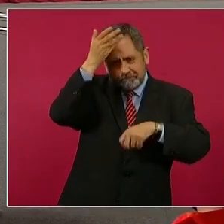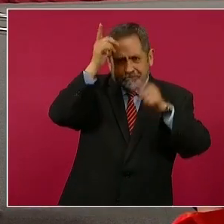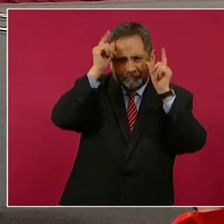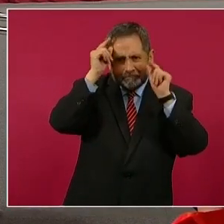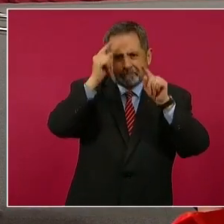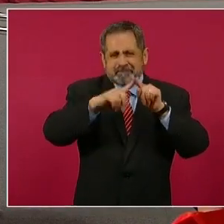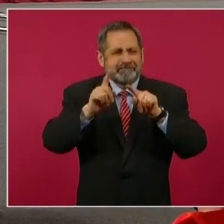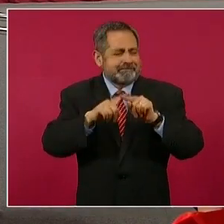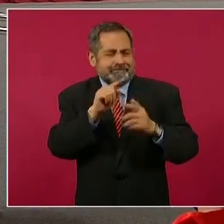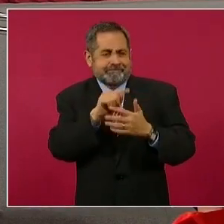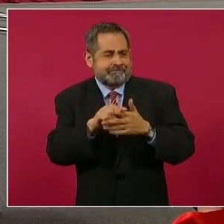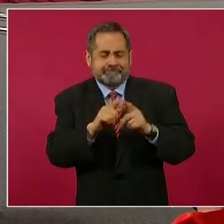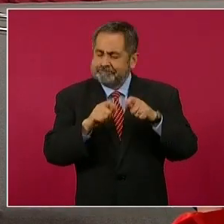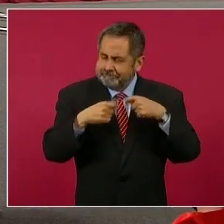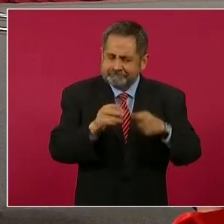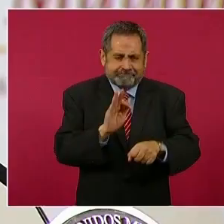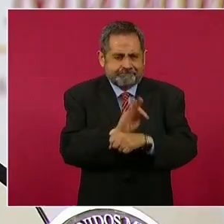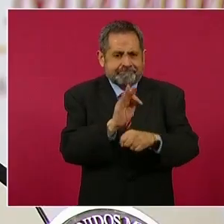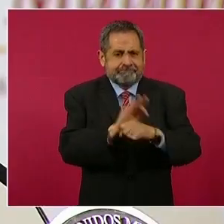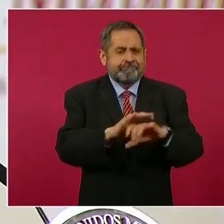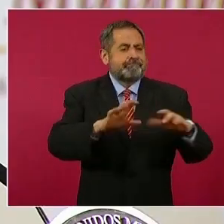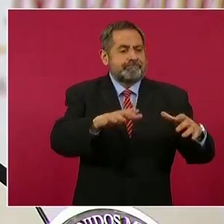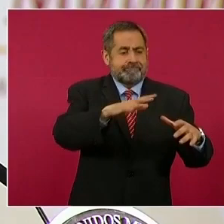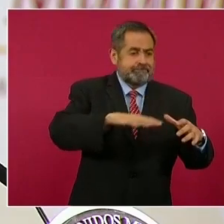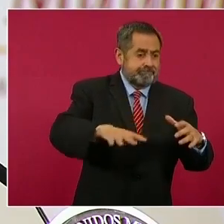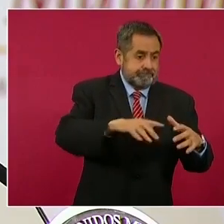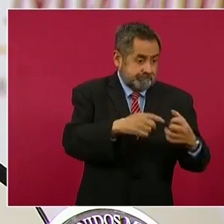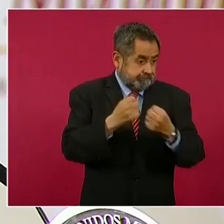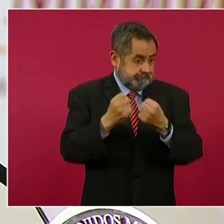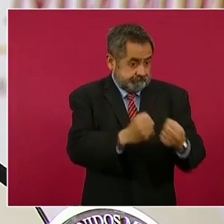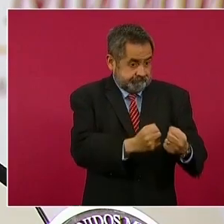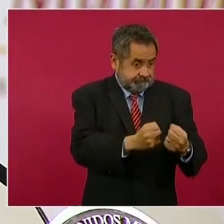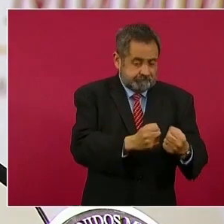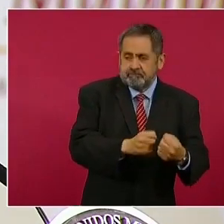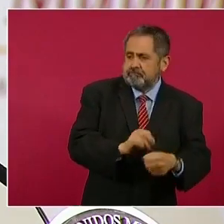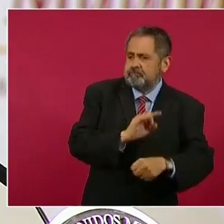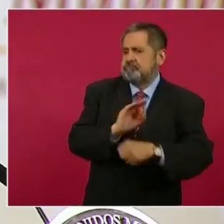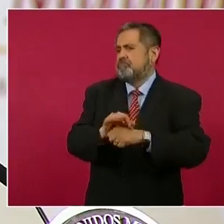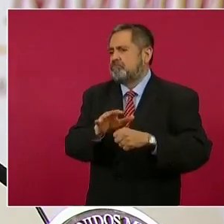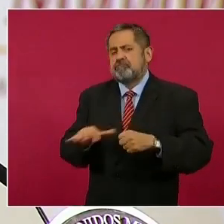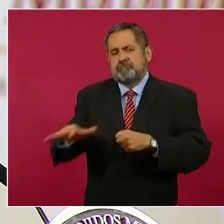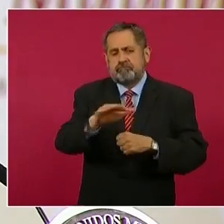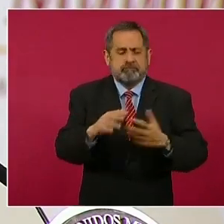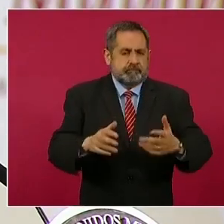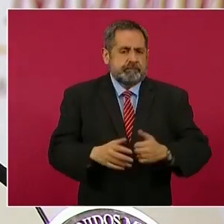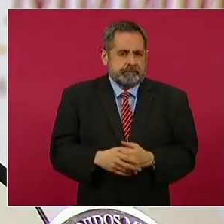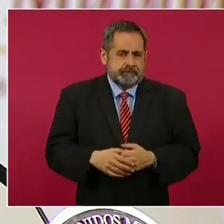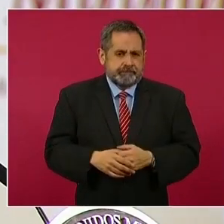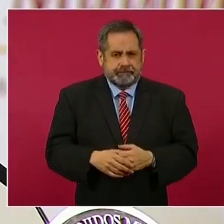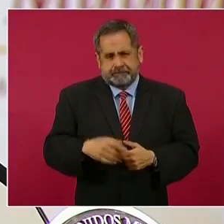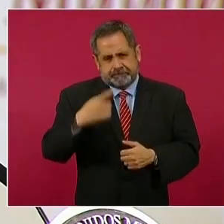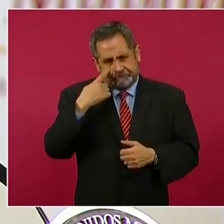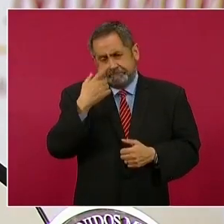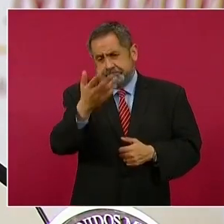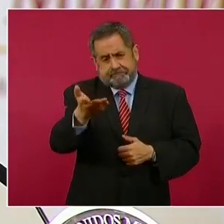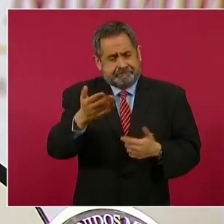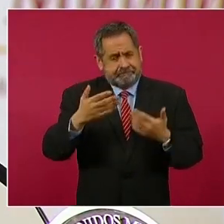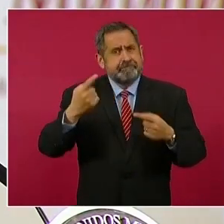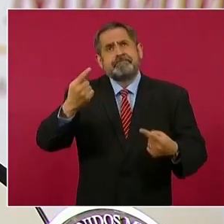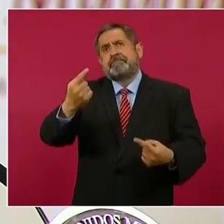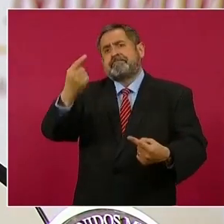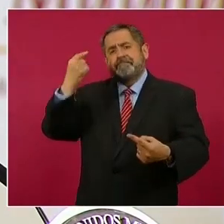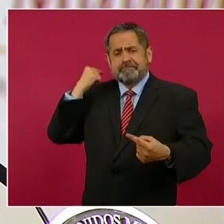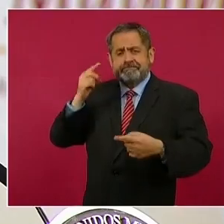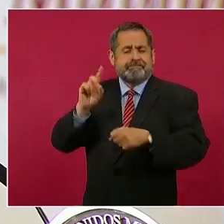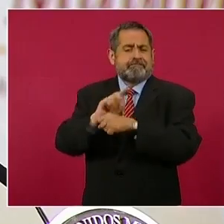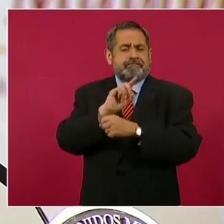de salud, sino el sistema de atención de salud durante la epidemia. Cualquiera puede revisar que esto es lo que hemos venido diciendo desde el